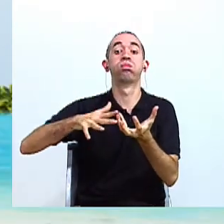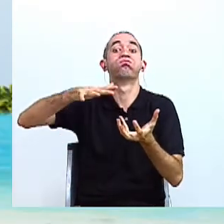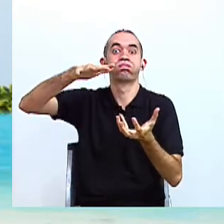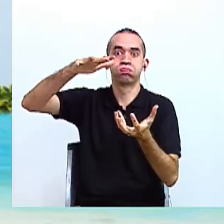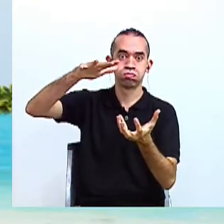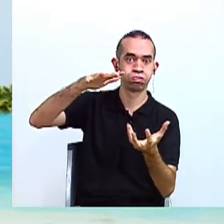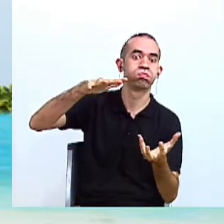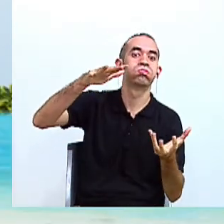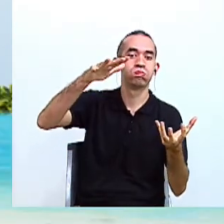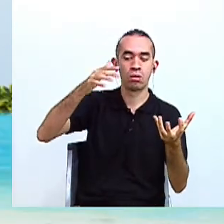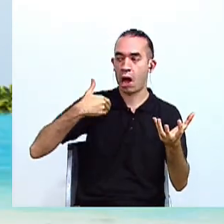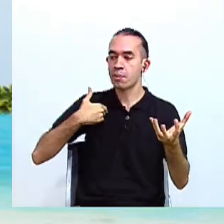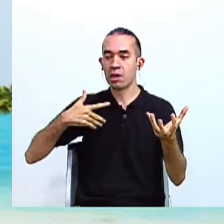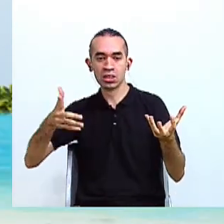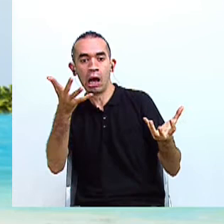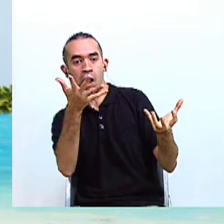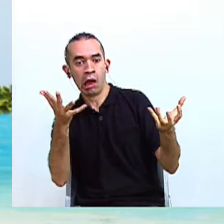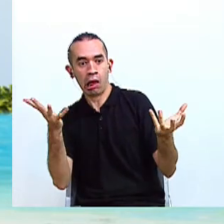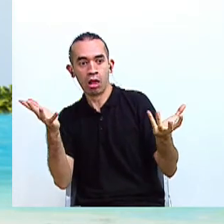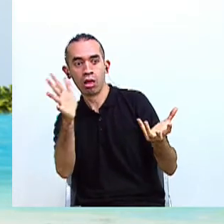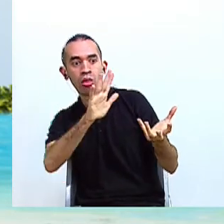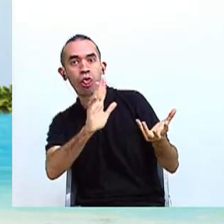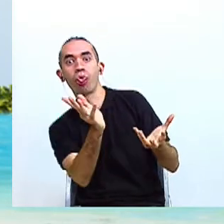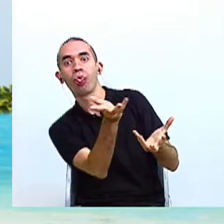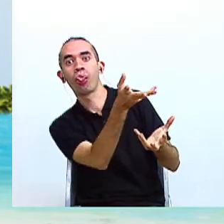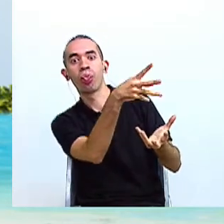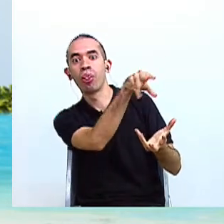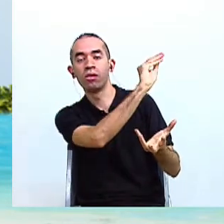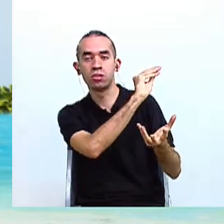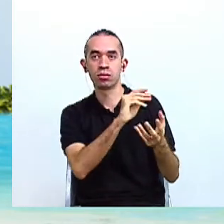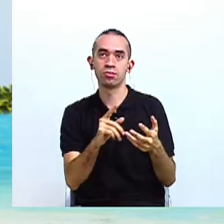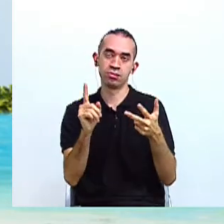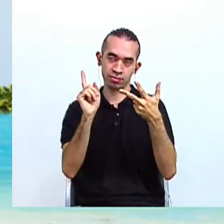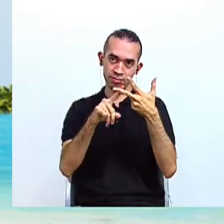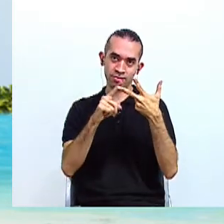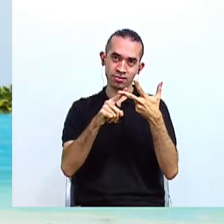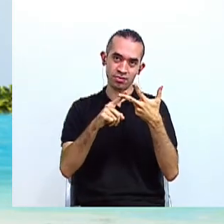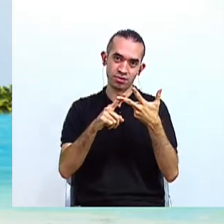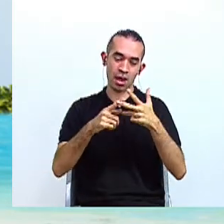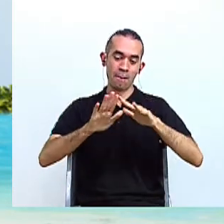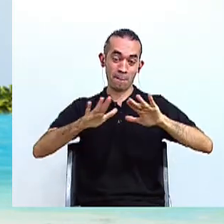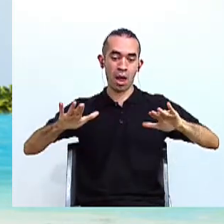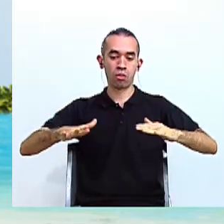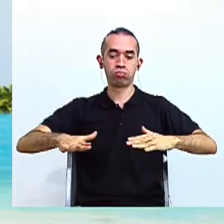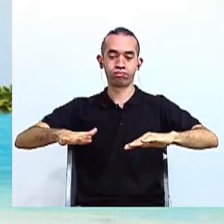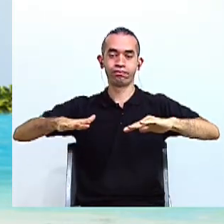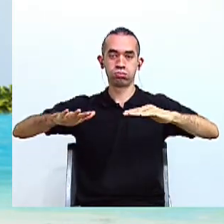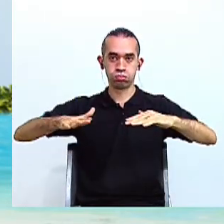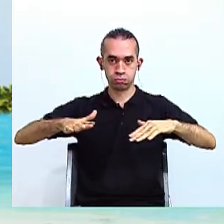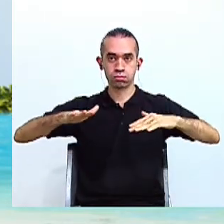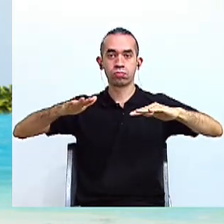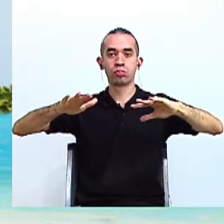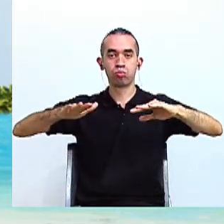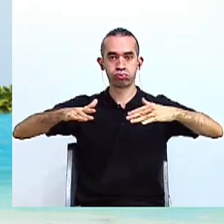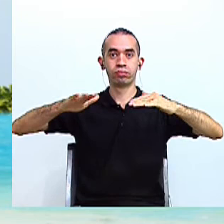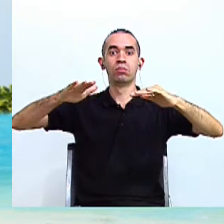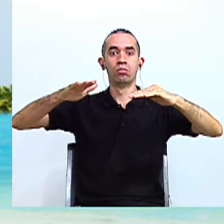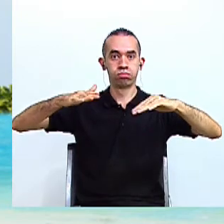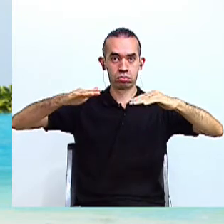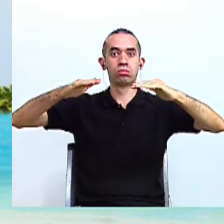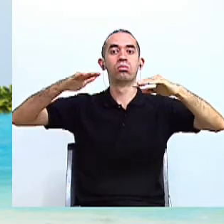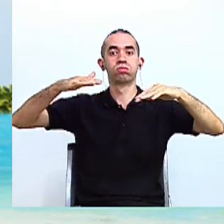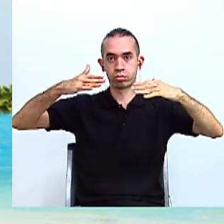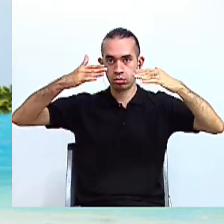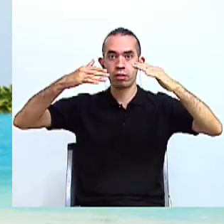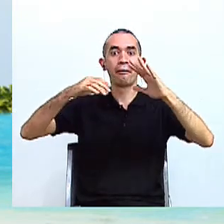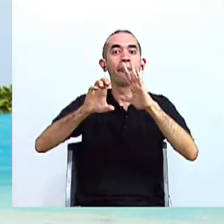Efectivamente, el aumento del nivel del mar aparece como una consecuencia directa de los efectos anteriores. Pensemos en lo que esto puede